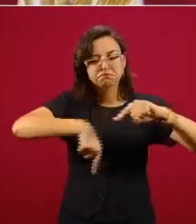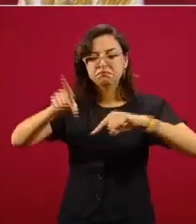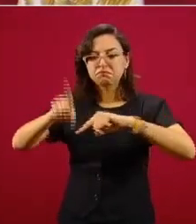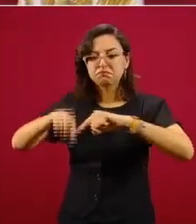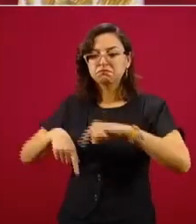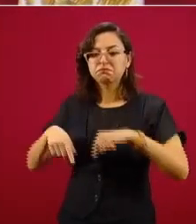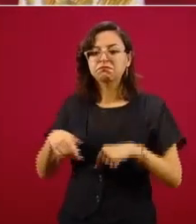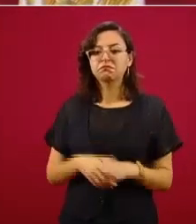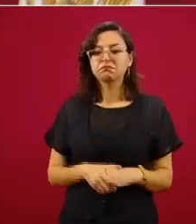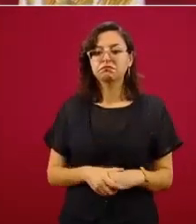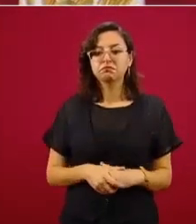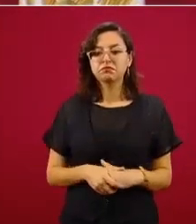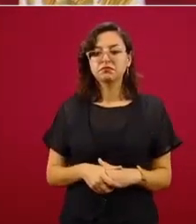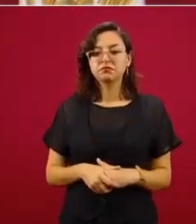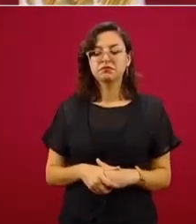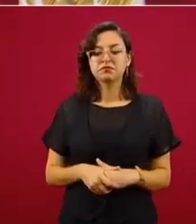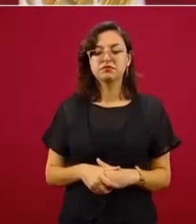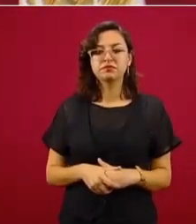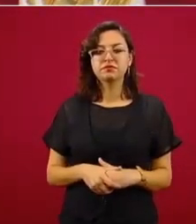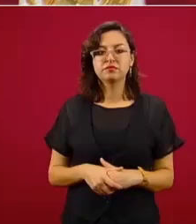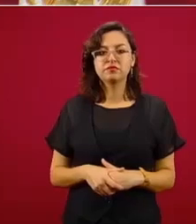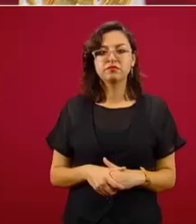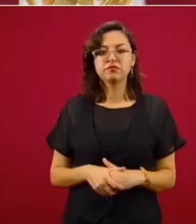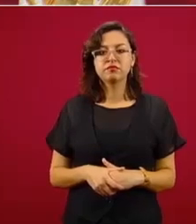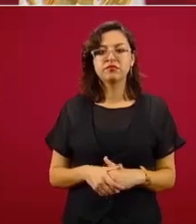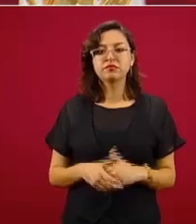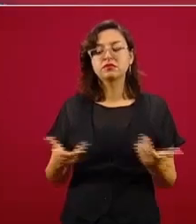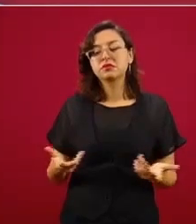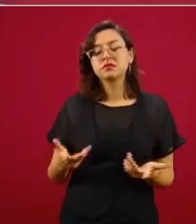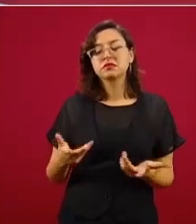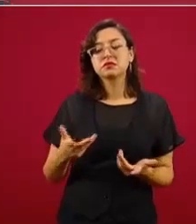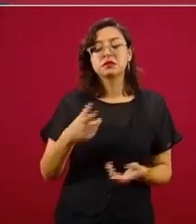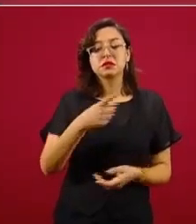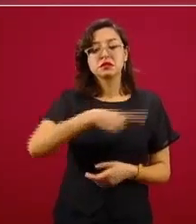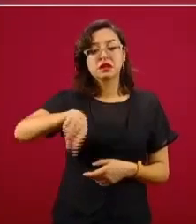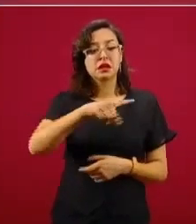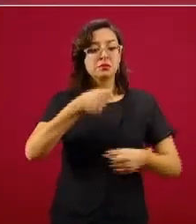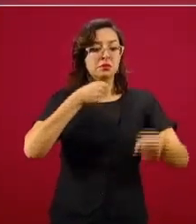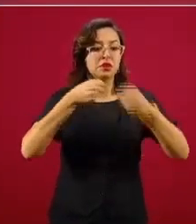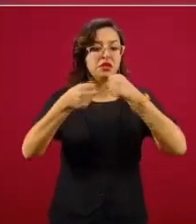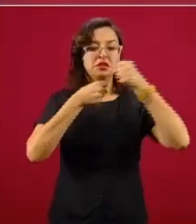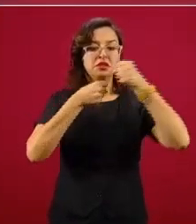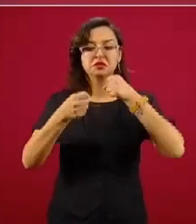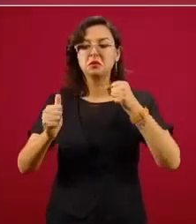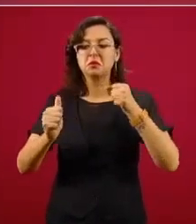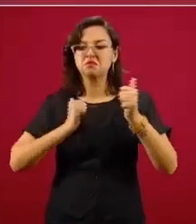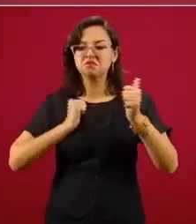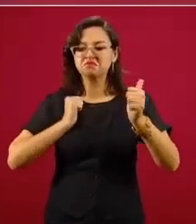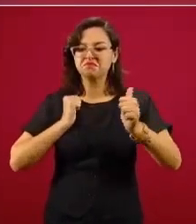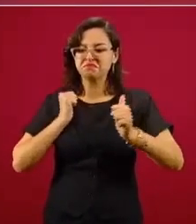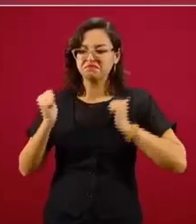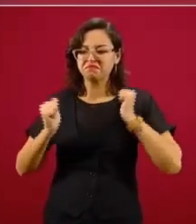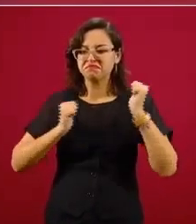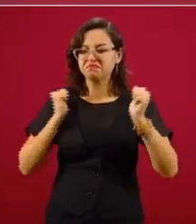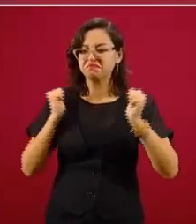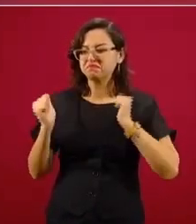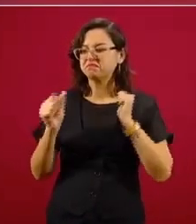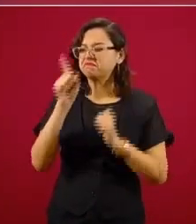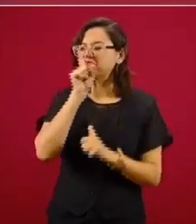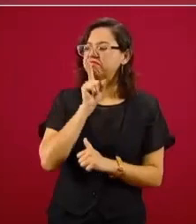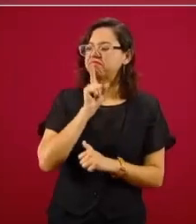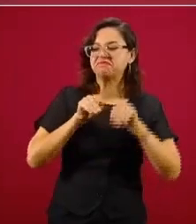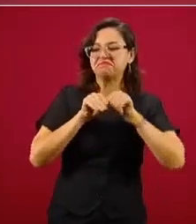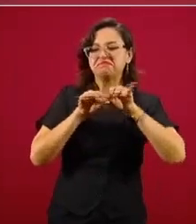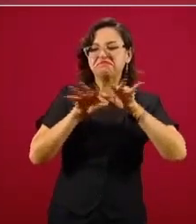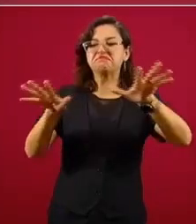que no se aplique la máxima de AMPA del periodismo, de que la calumnia cuando no mancha tizna,